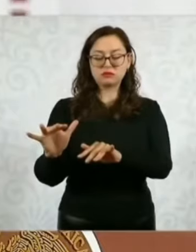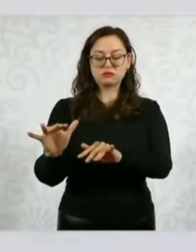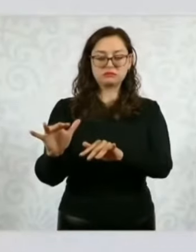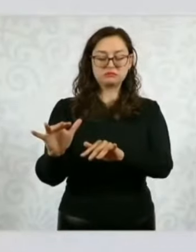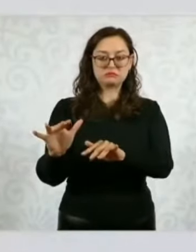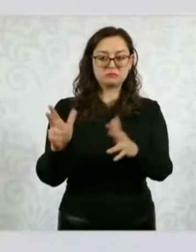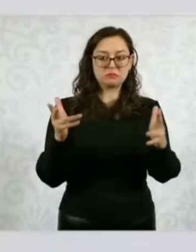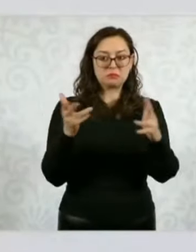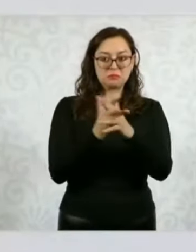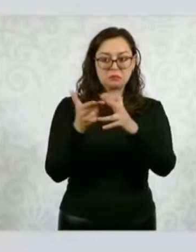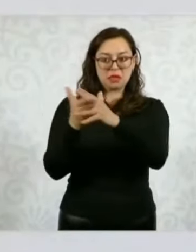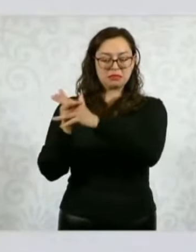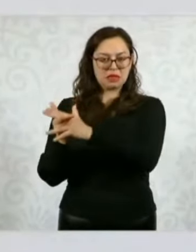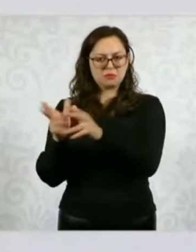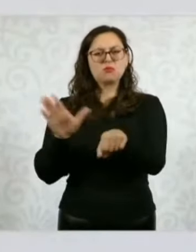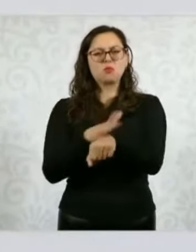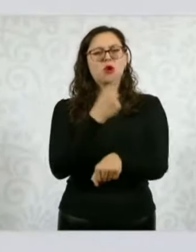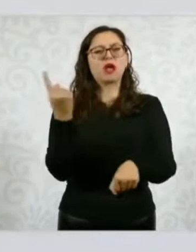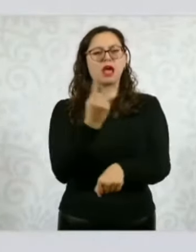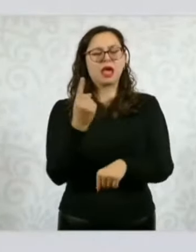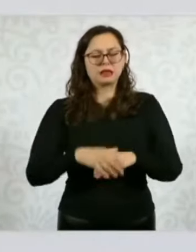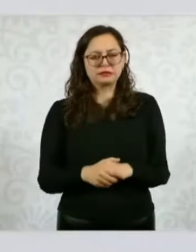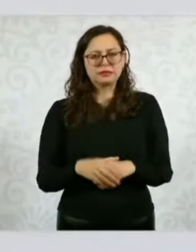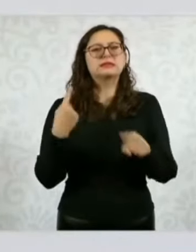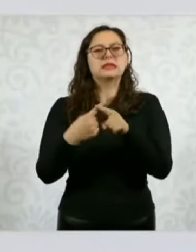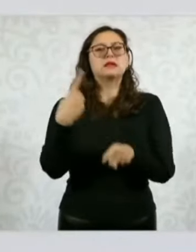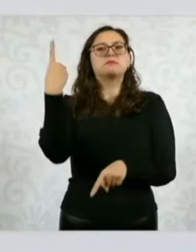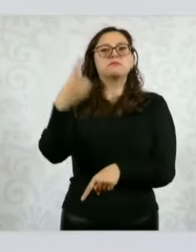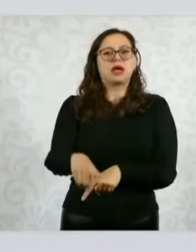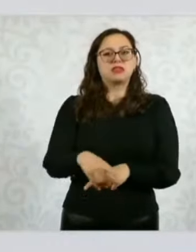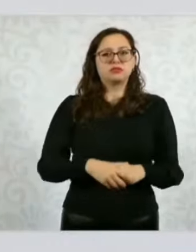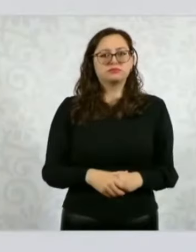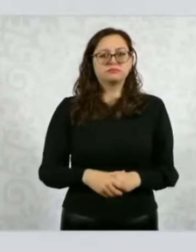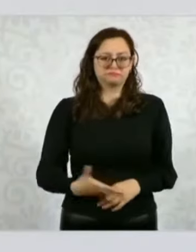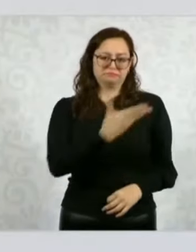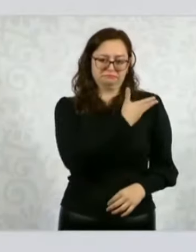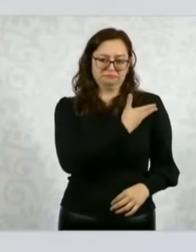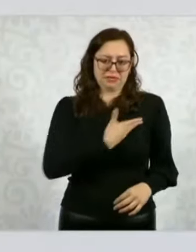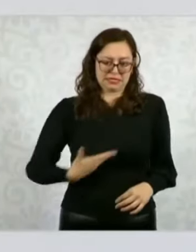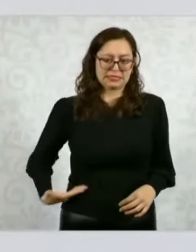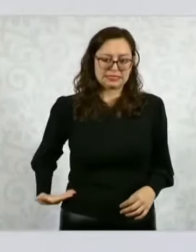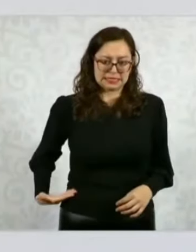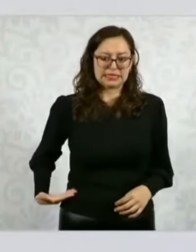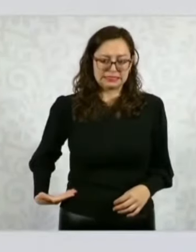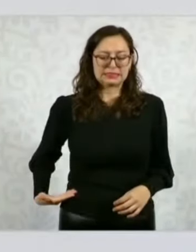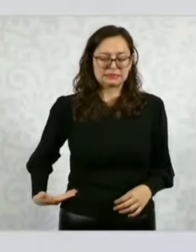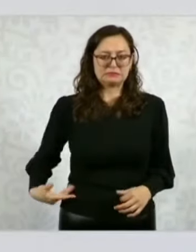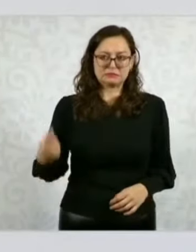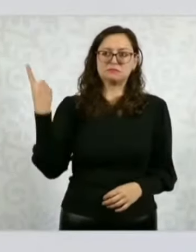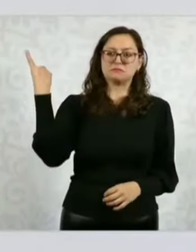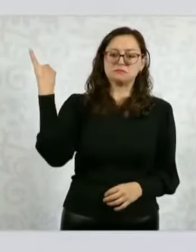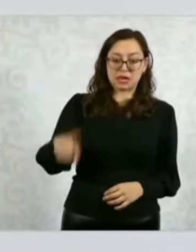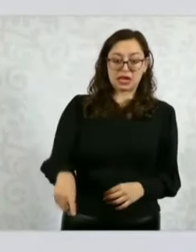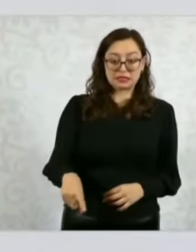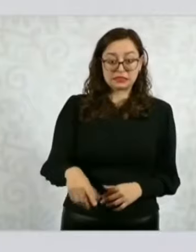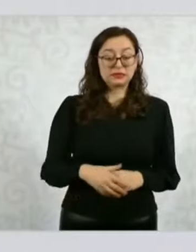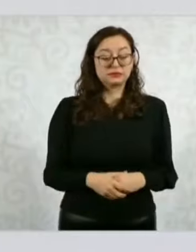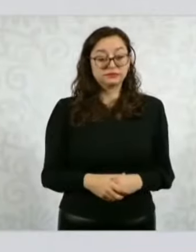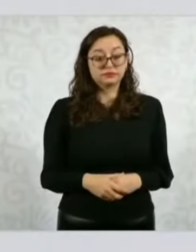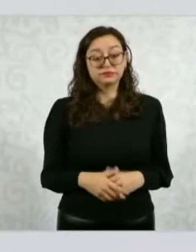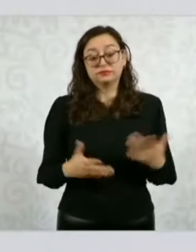Armadas, el presidente de la República. Él mismo lo ha reconocido y lo reconoció en su